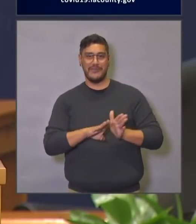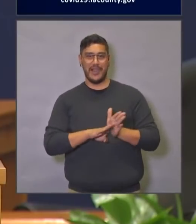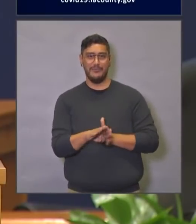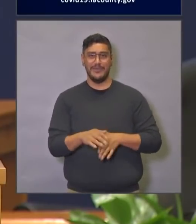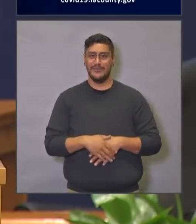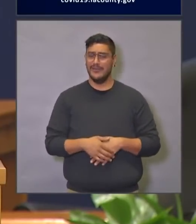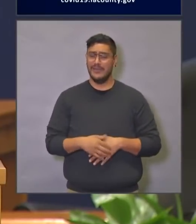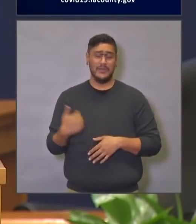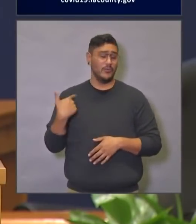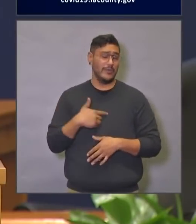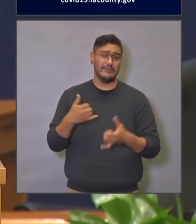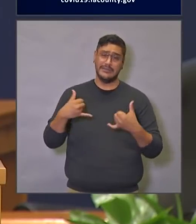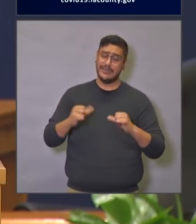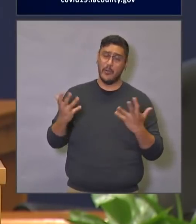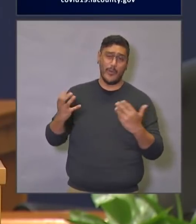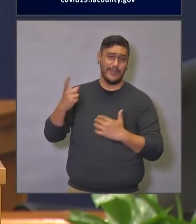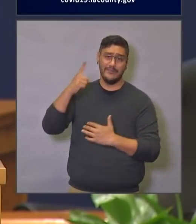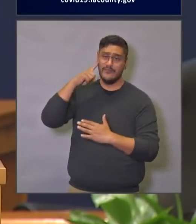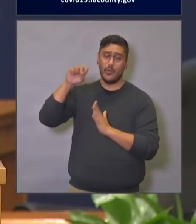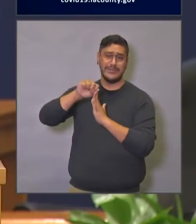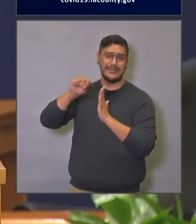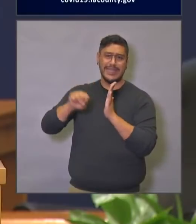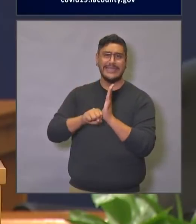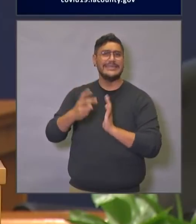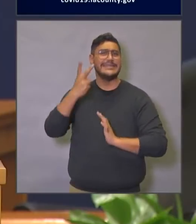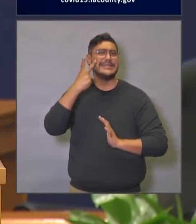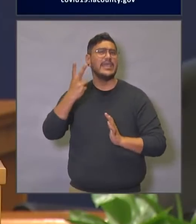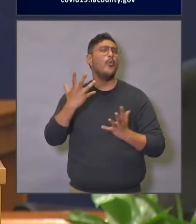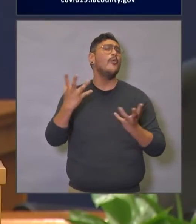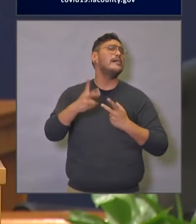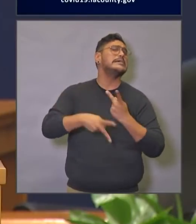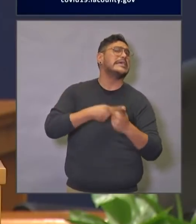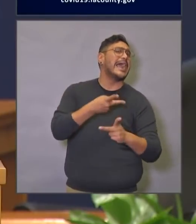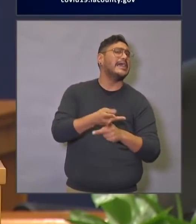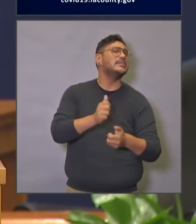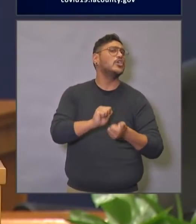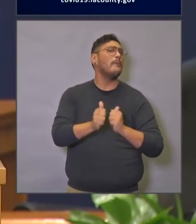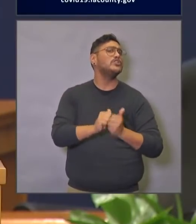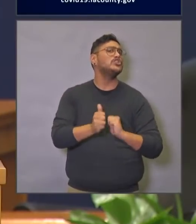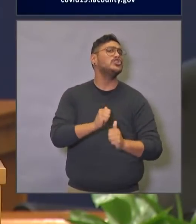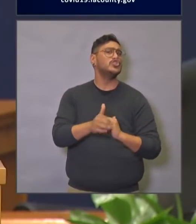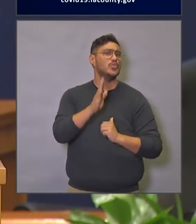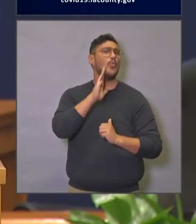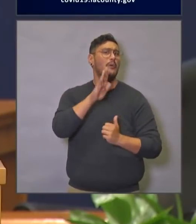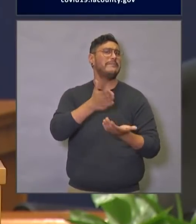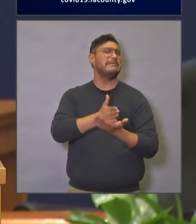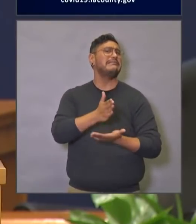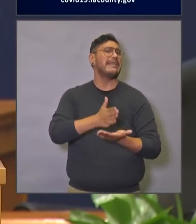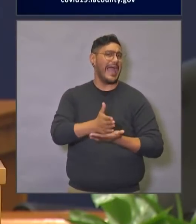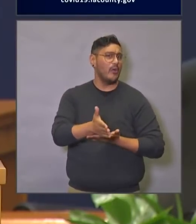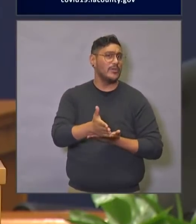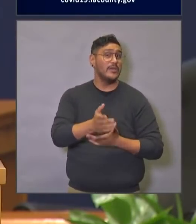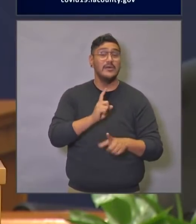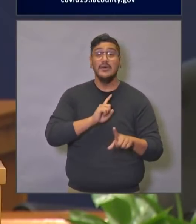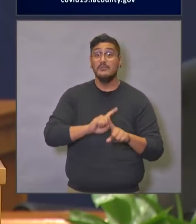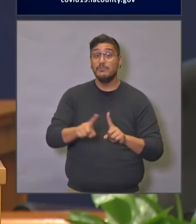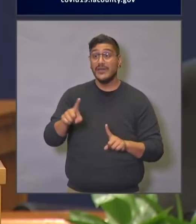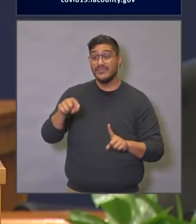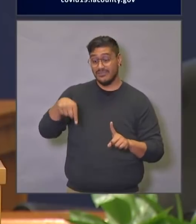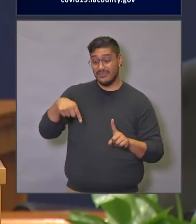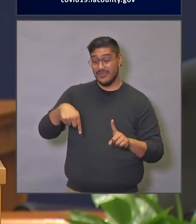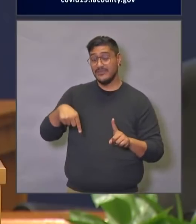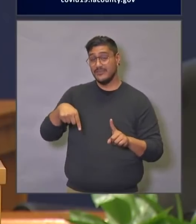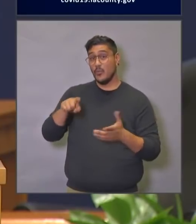la guía del Estado sobre qué nivel de competición permitirán en los próximos meses, pero para el fin de esta